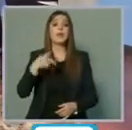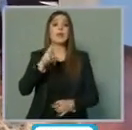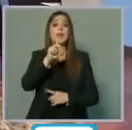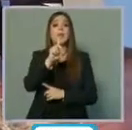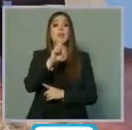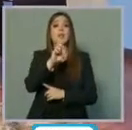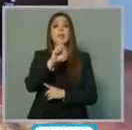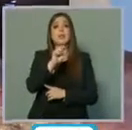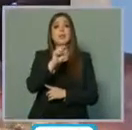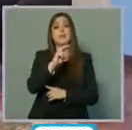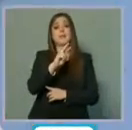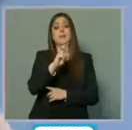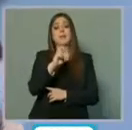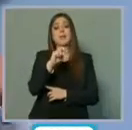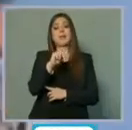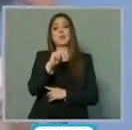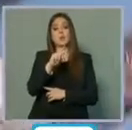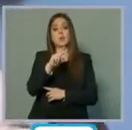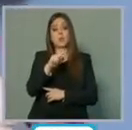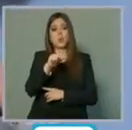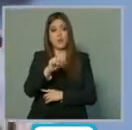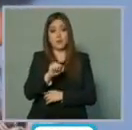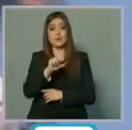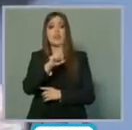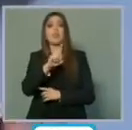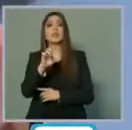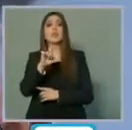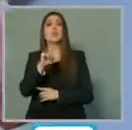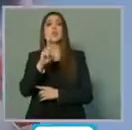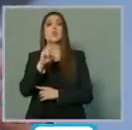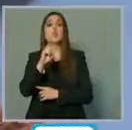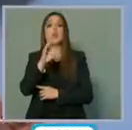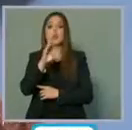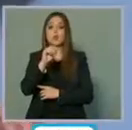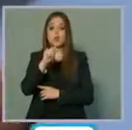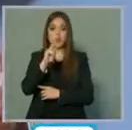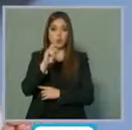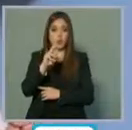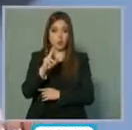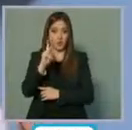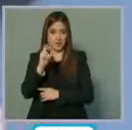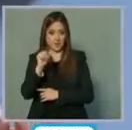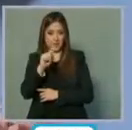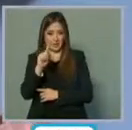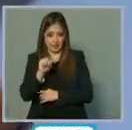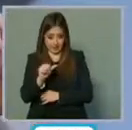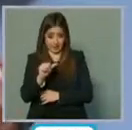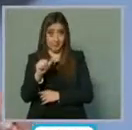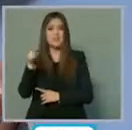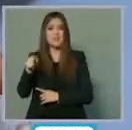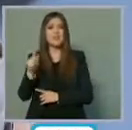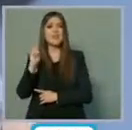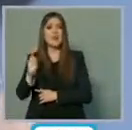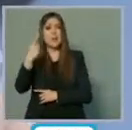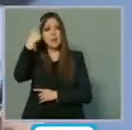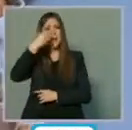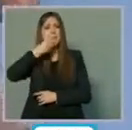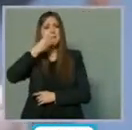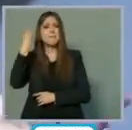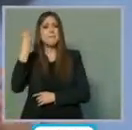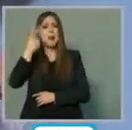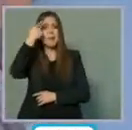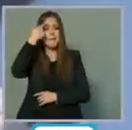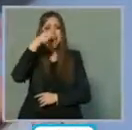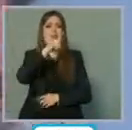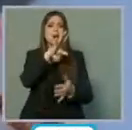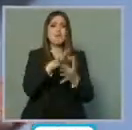del Dr. Panza, que en realidad es una obra para niños, para toda la familia, que se habla sobre el bullying, sobre esta forma de